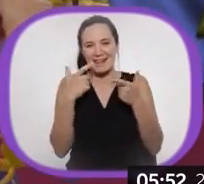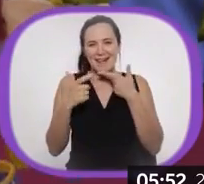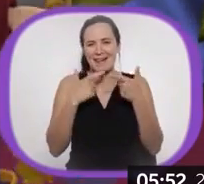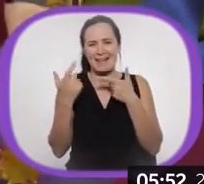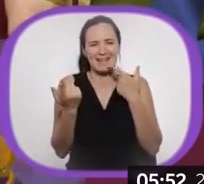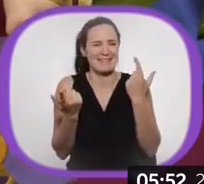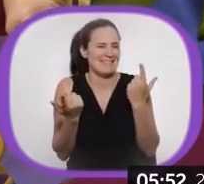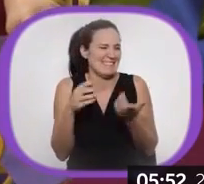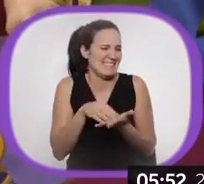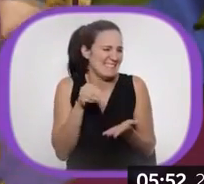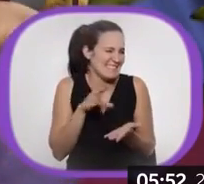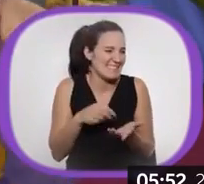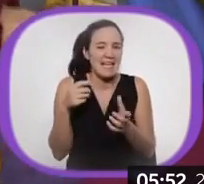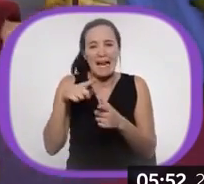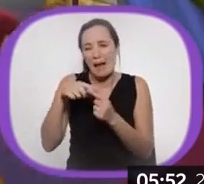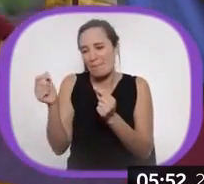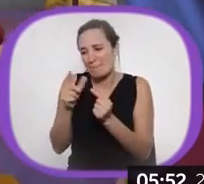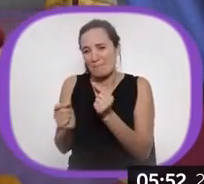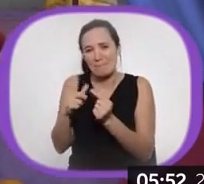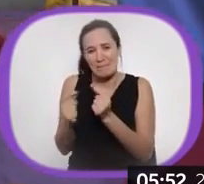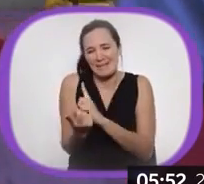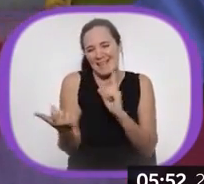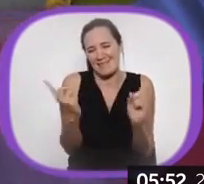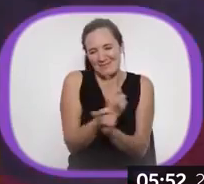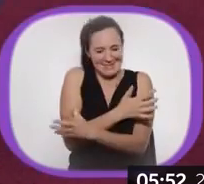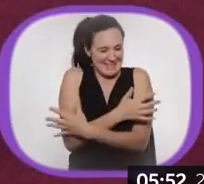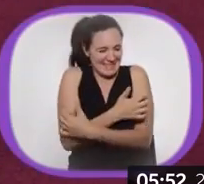¡Cambié la tierra por plantas que hacen cosquillas!